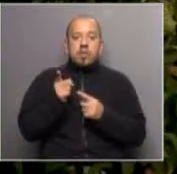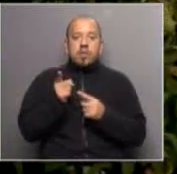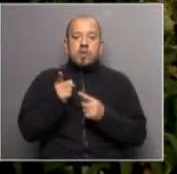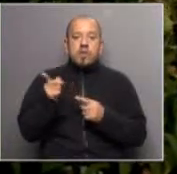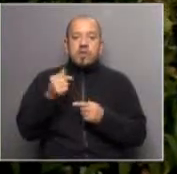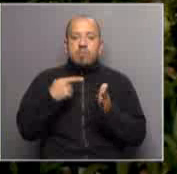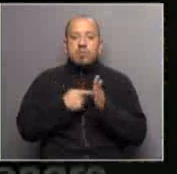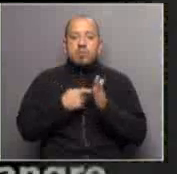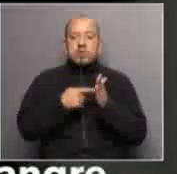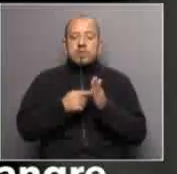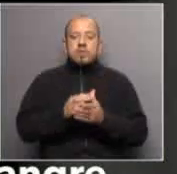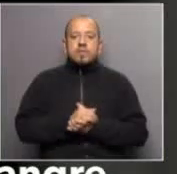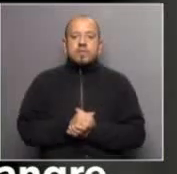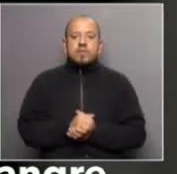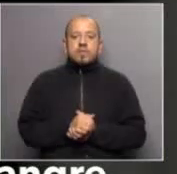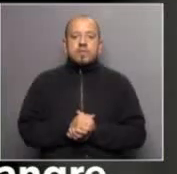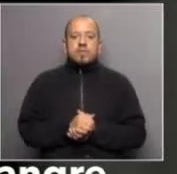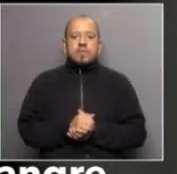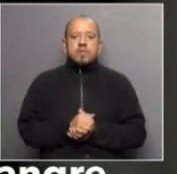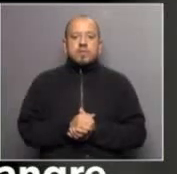pasó en Buenos Aires y acá.